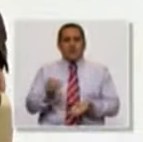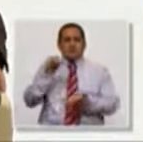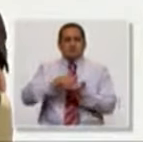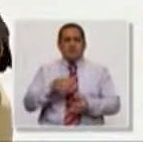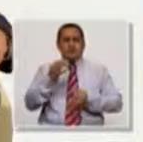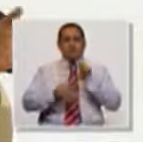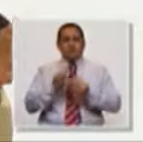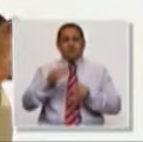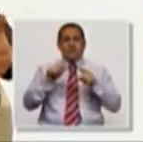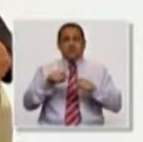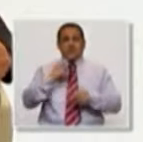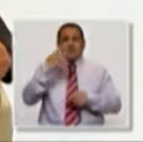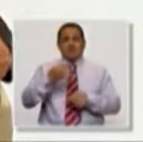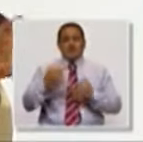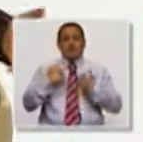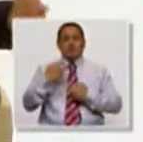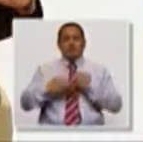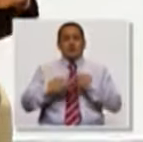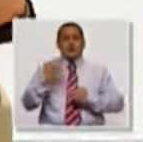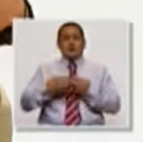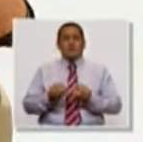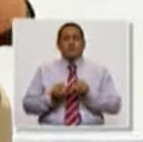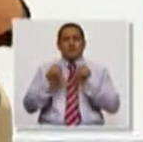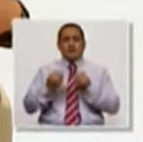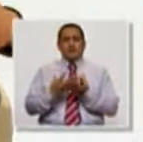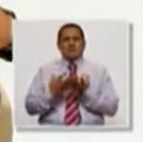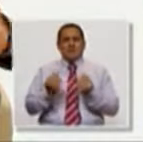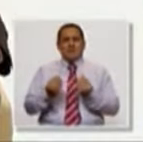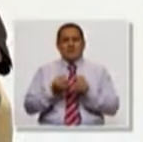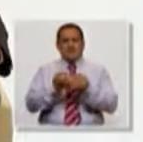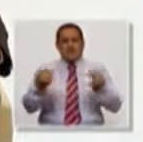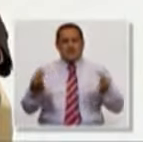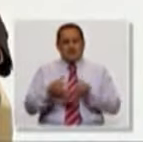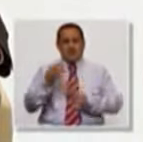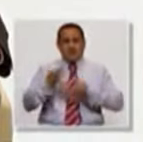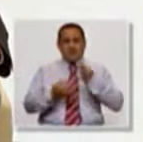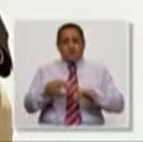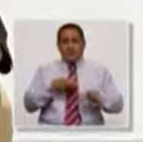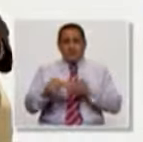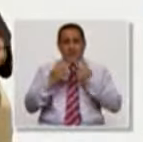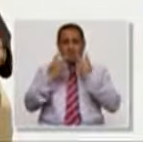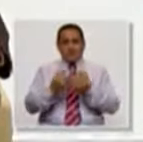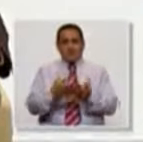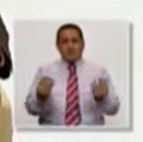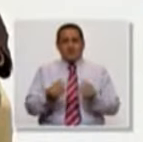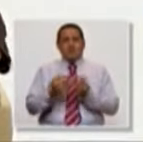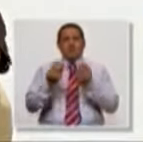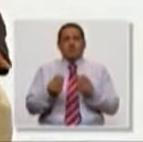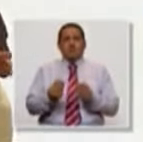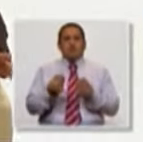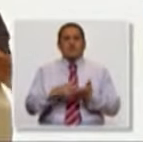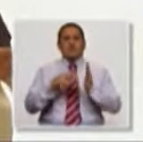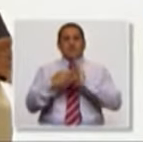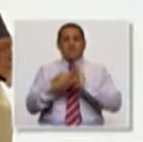casos, ¿no? Y eso evidentemente tiene un problema porque la capacidad del Poder Judicial para hacer frente a eso es menor.